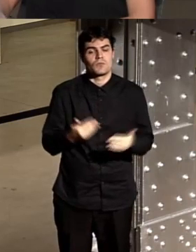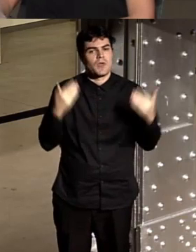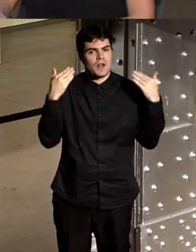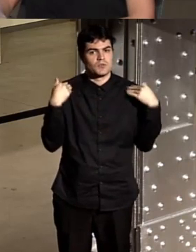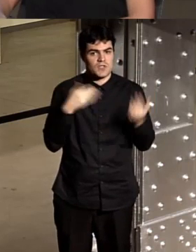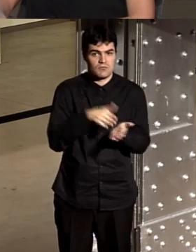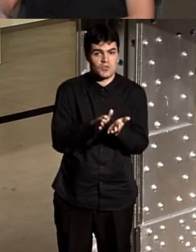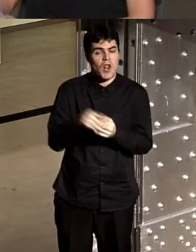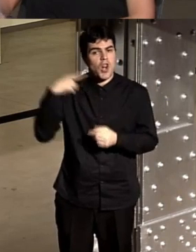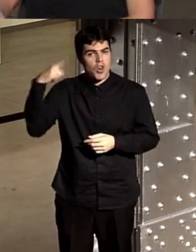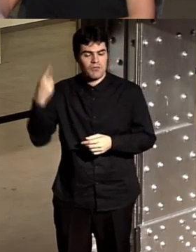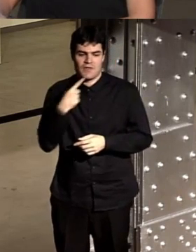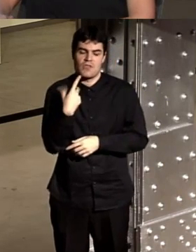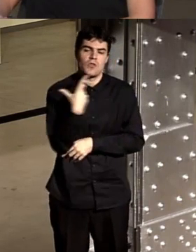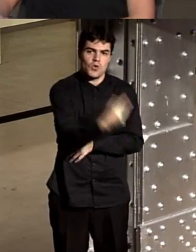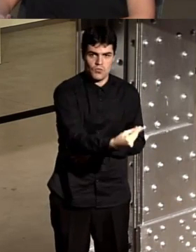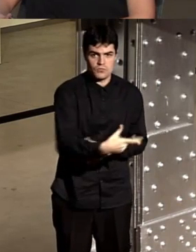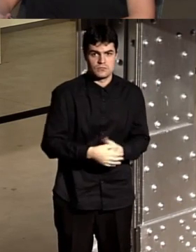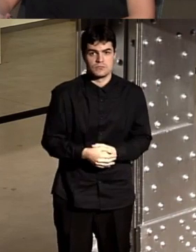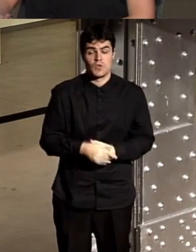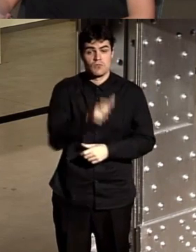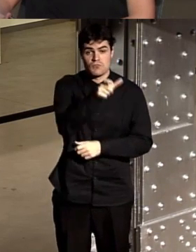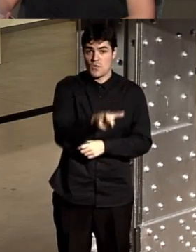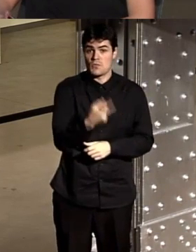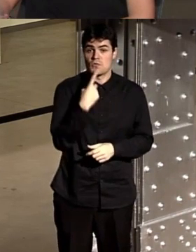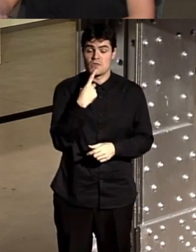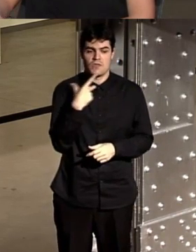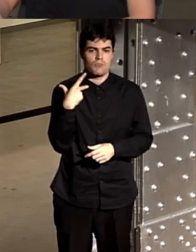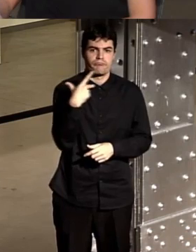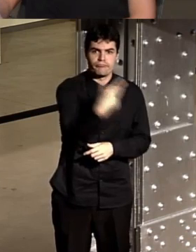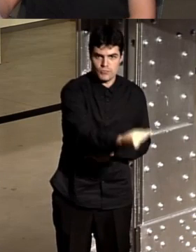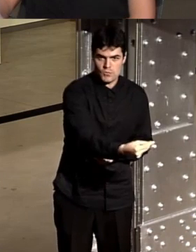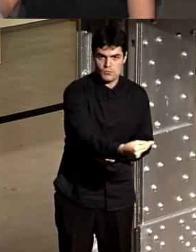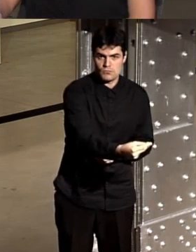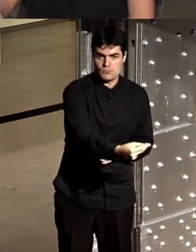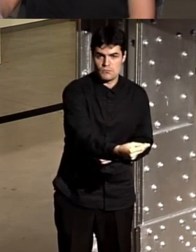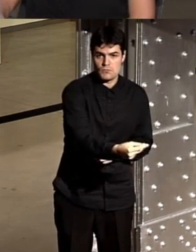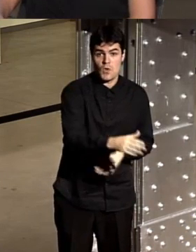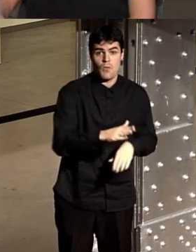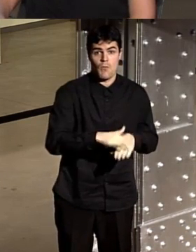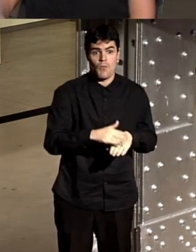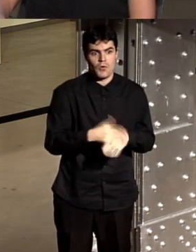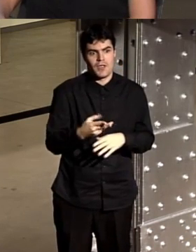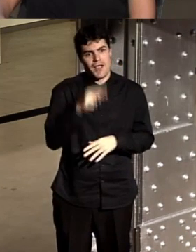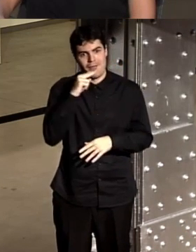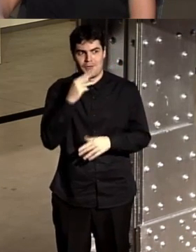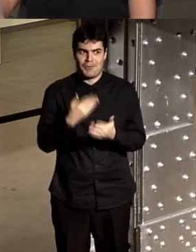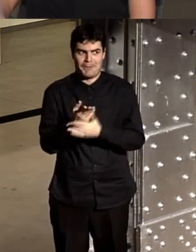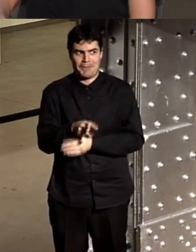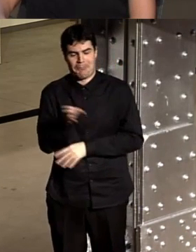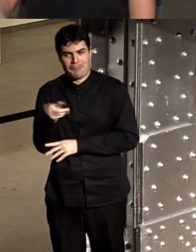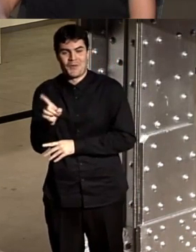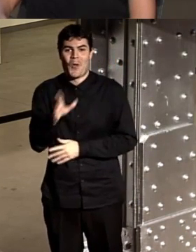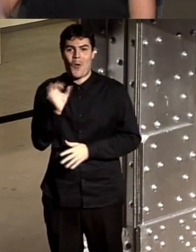Londres, en este caso, que le dice no. Entonces esa persona que dice que no, quizás porque no ha ido al baño esa mañana o el